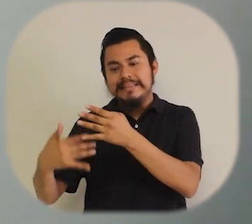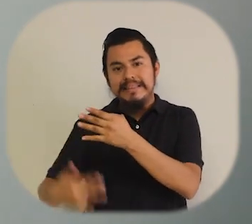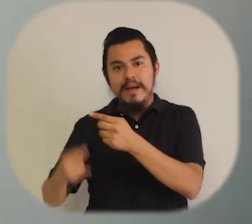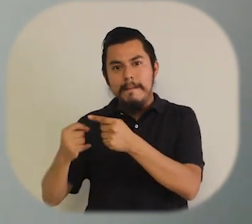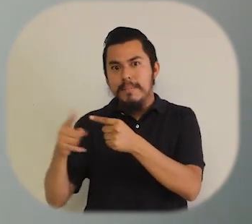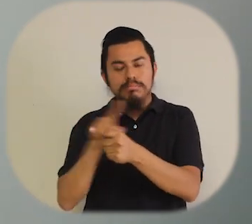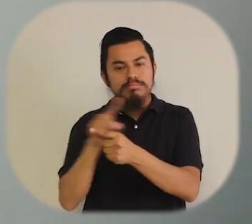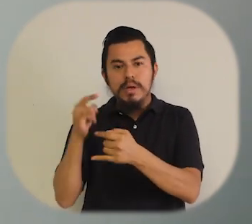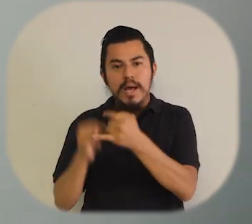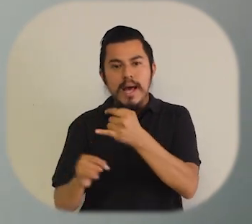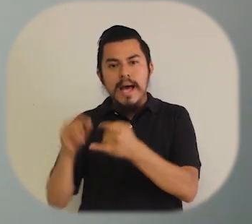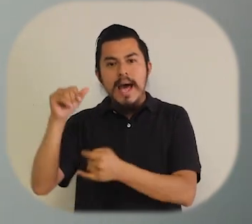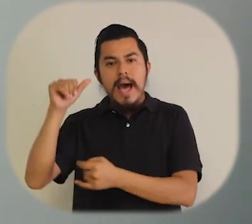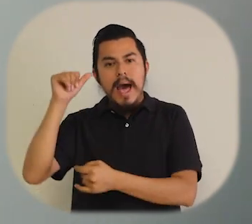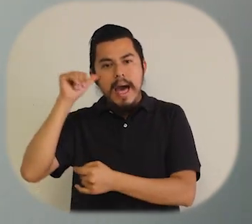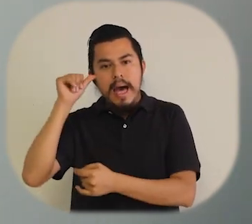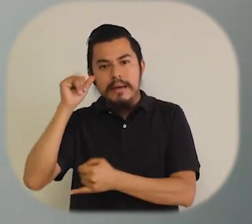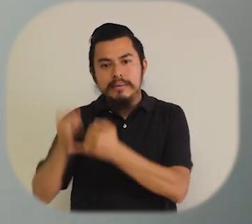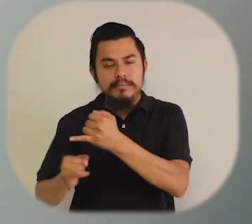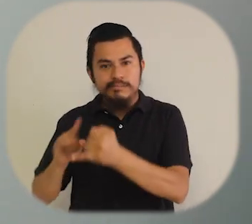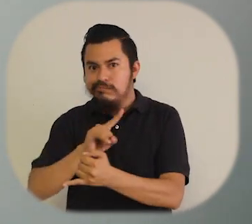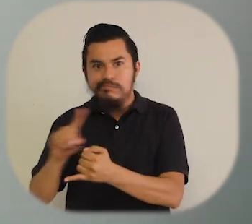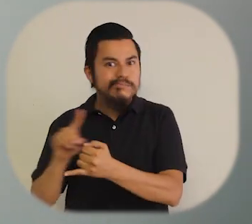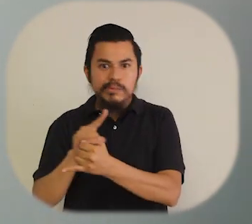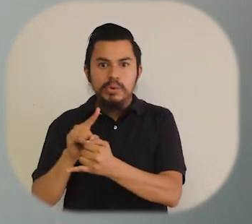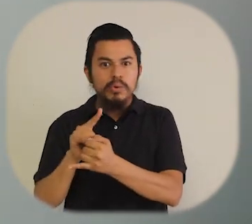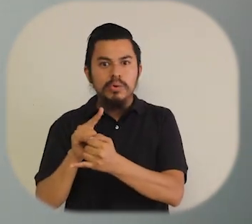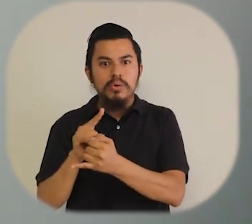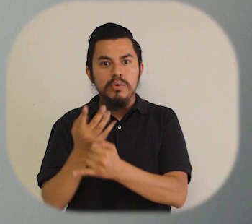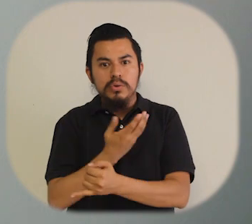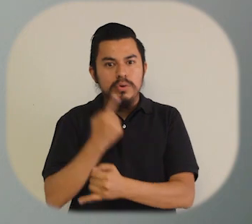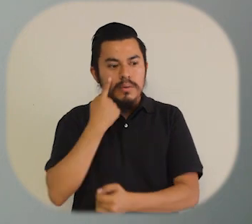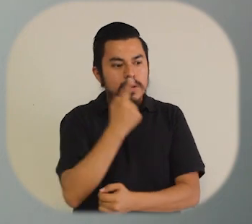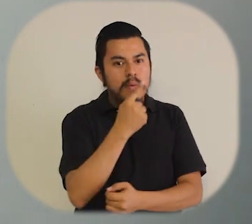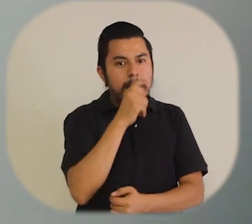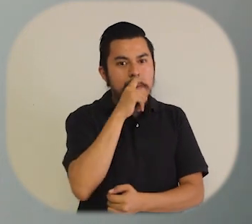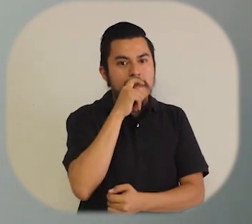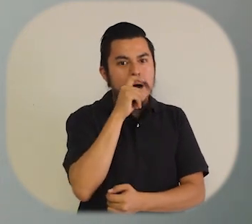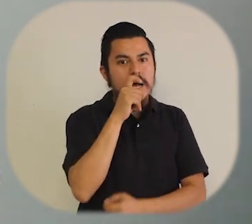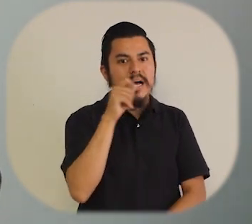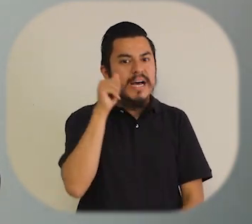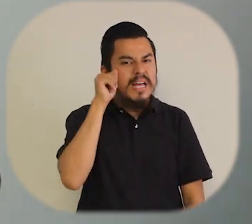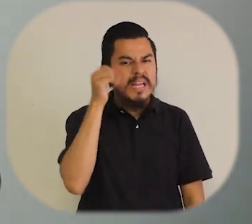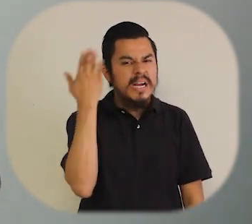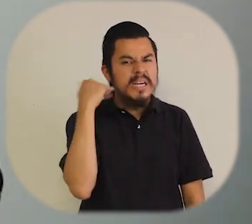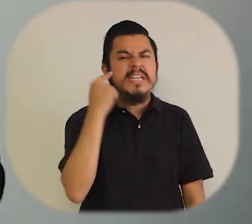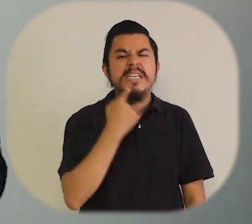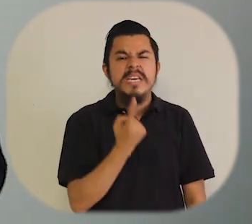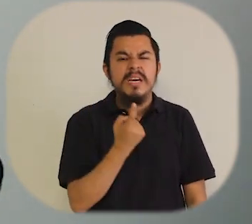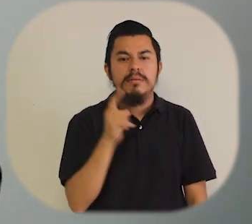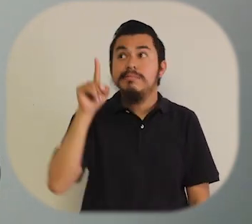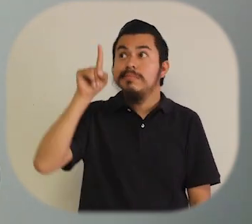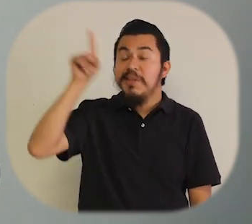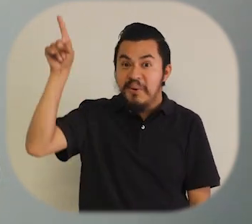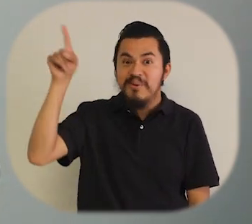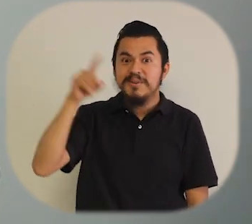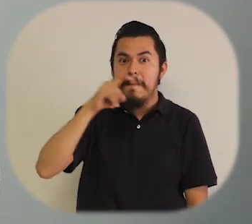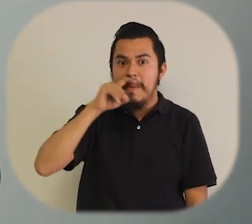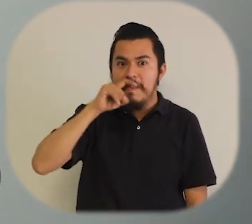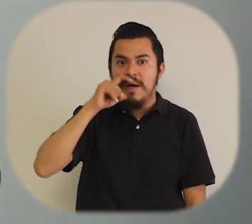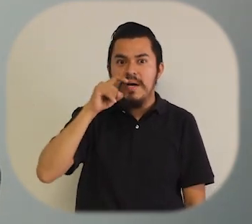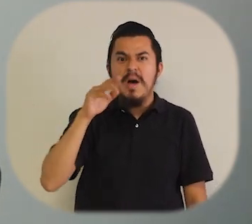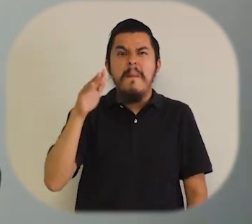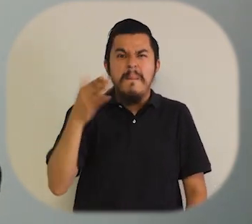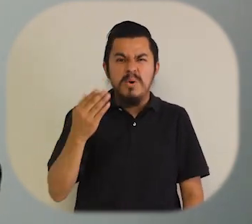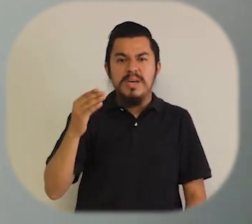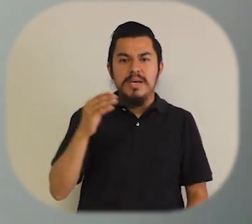Pero no termina en Adán. Nosotros vemos que el padre de Adán era Dios. Es decir, que desde el principio, cuando Dios creó a